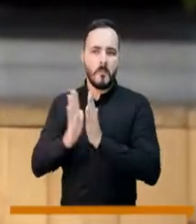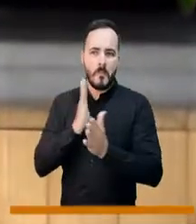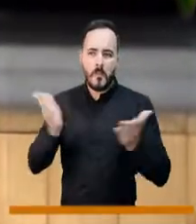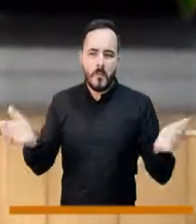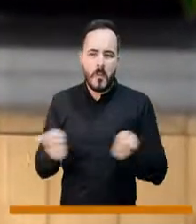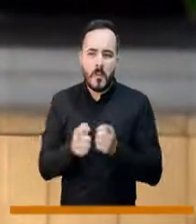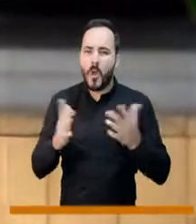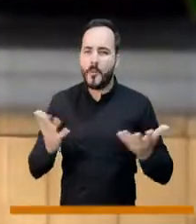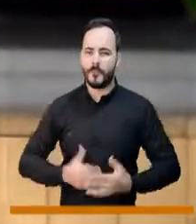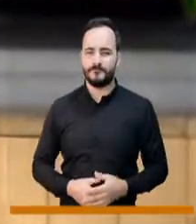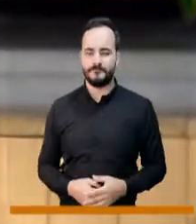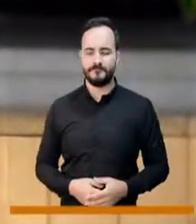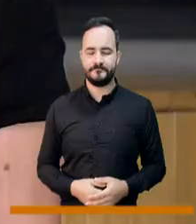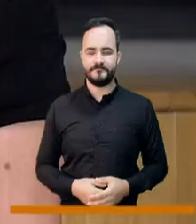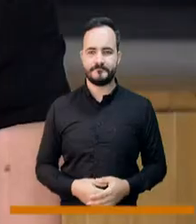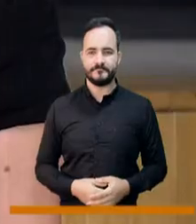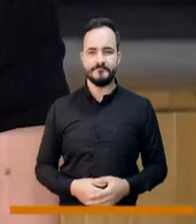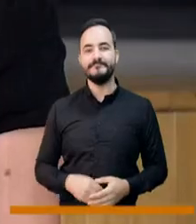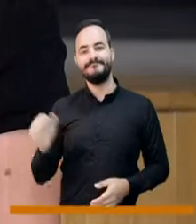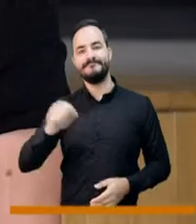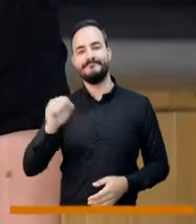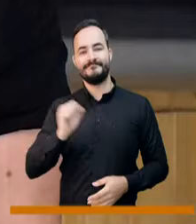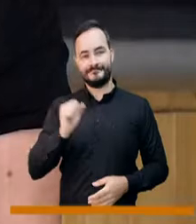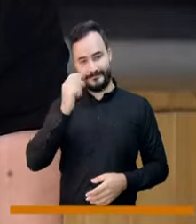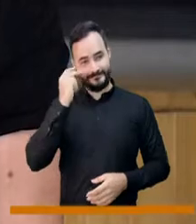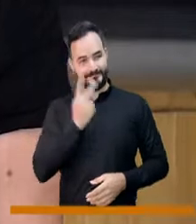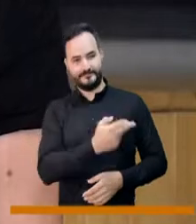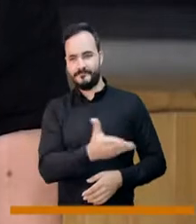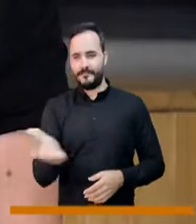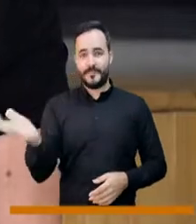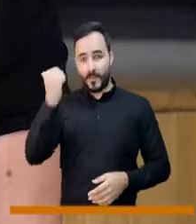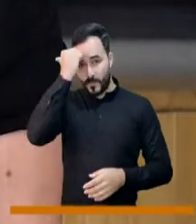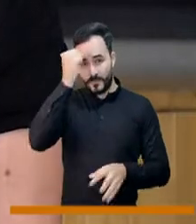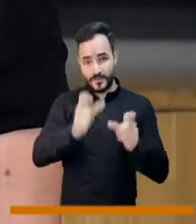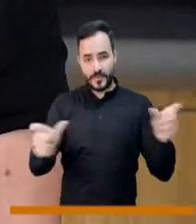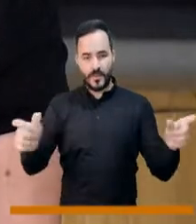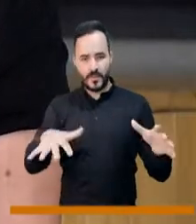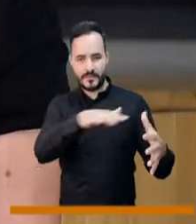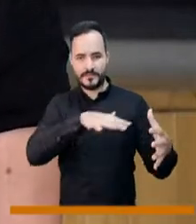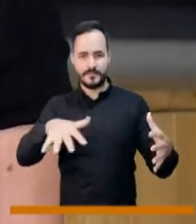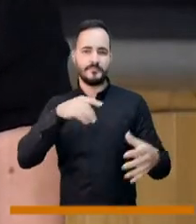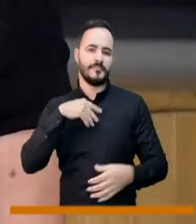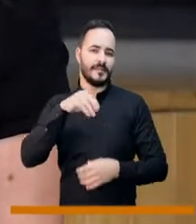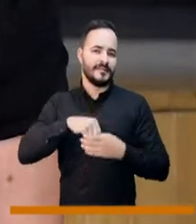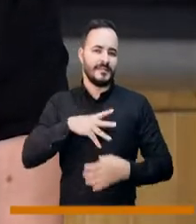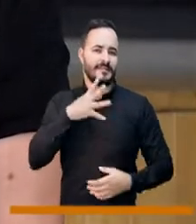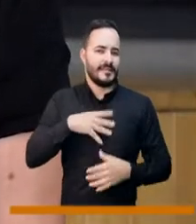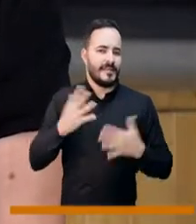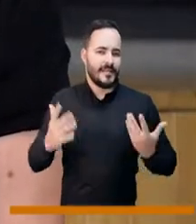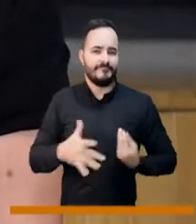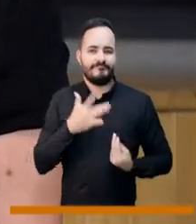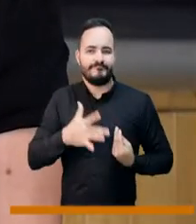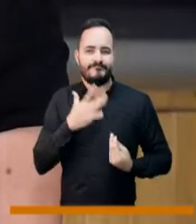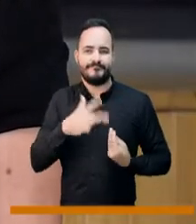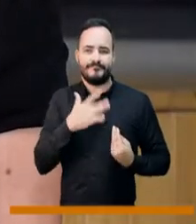un poquito qué significa eso aquí en MOBA. Pensar en este momento en el maestro es pensar en esas